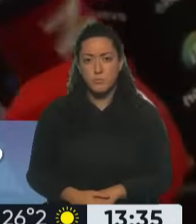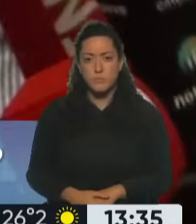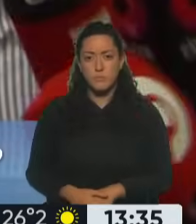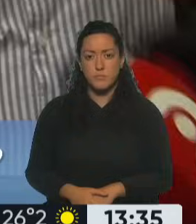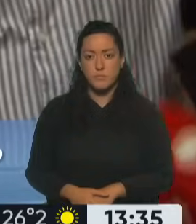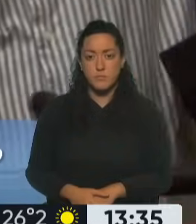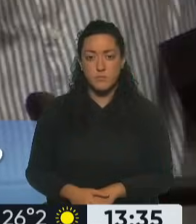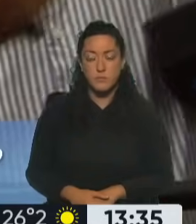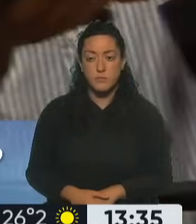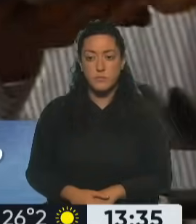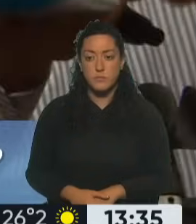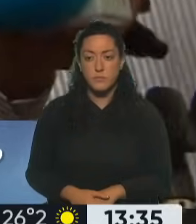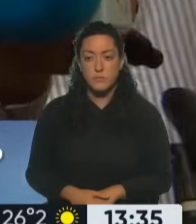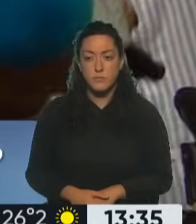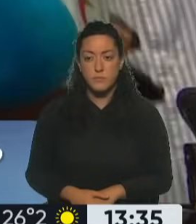Muy bien, claro.